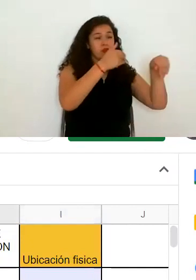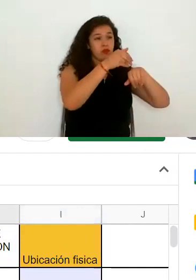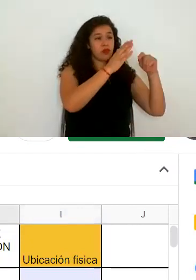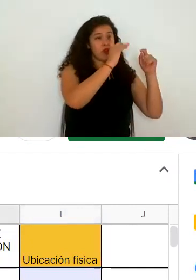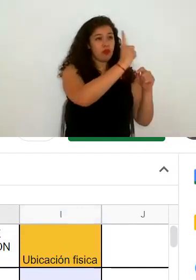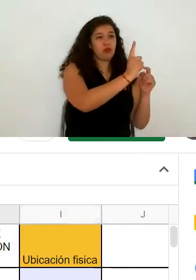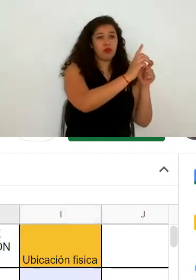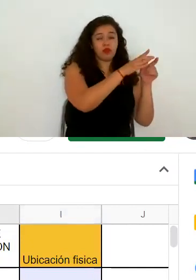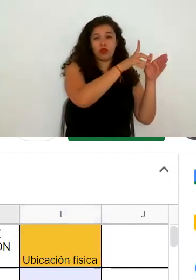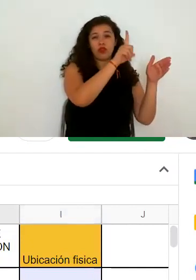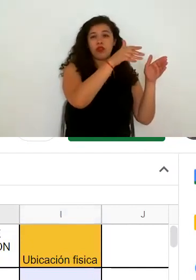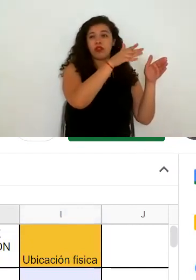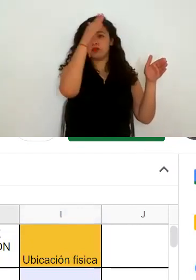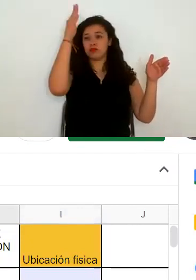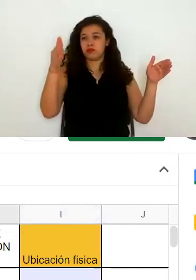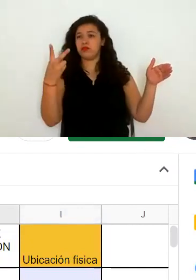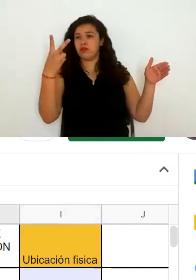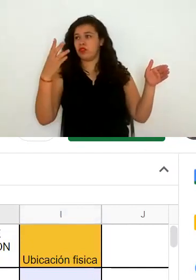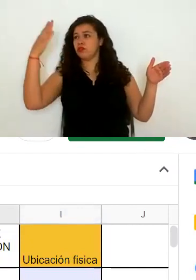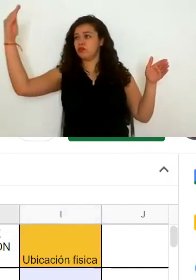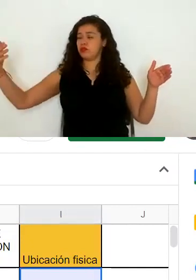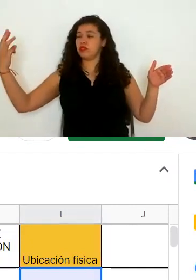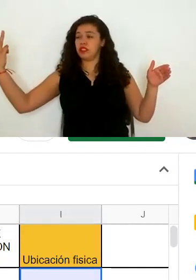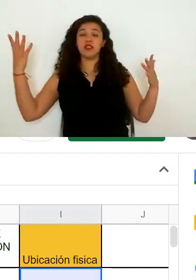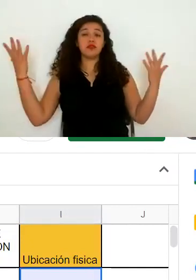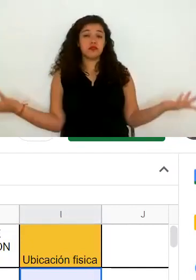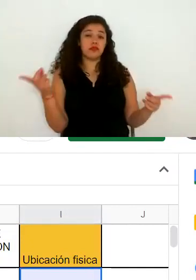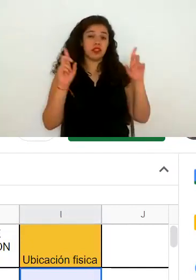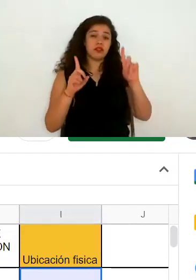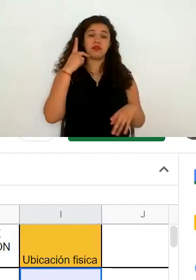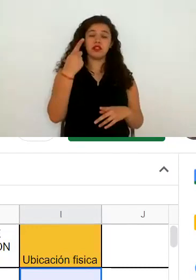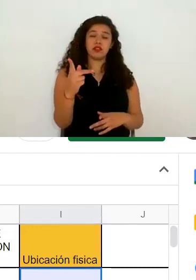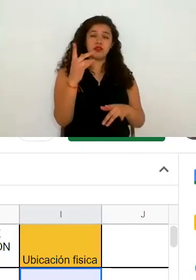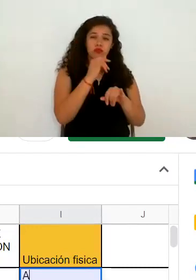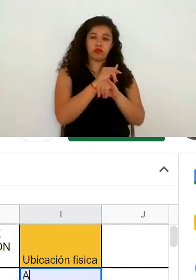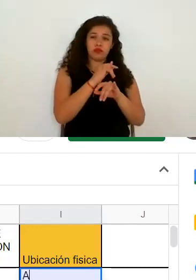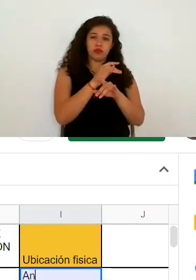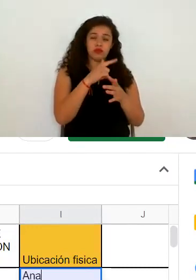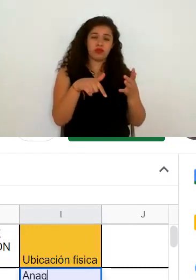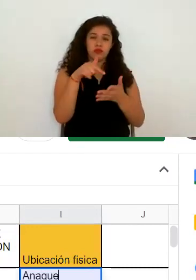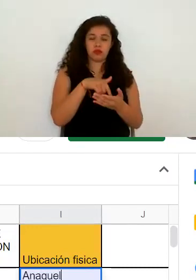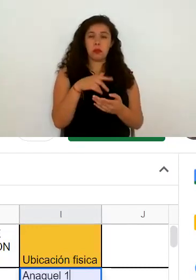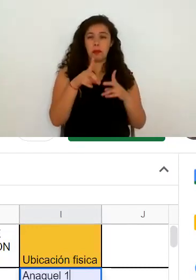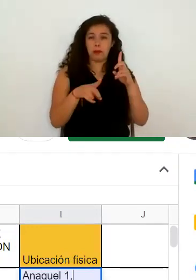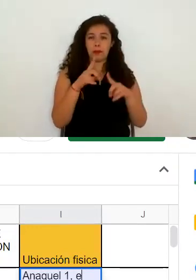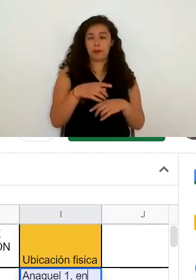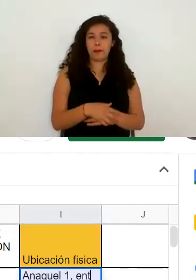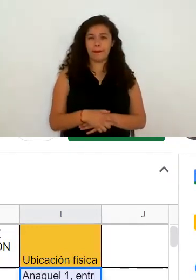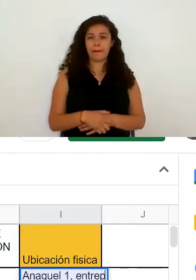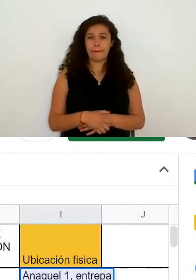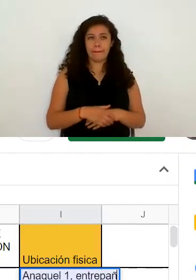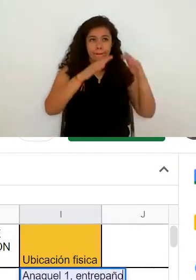al tipo de estantería con lo que cuenten. Y habría que señalar aquí, ejemplo, anaquel